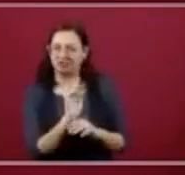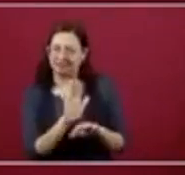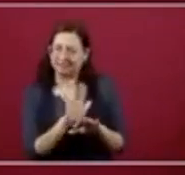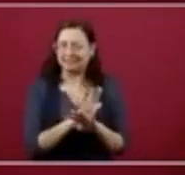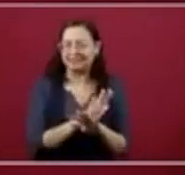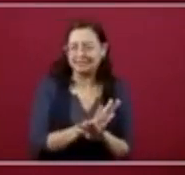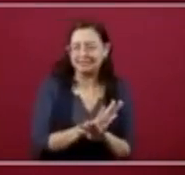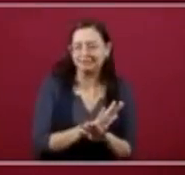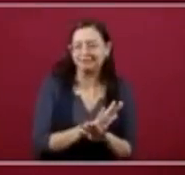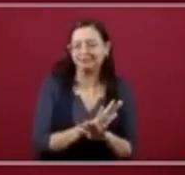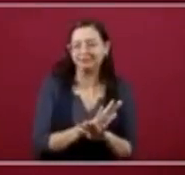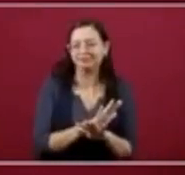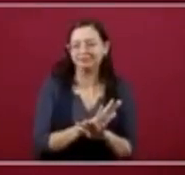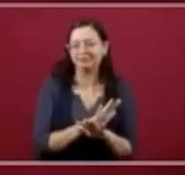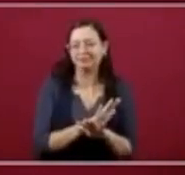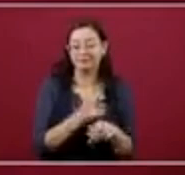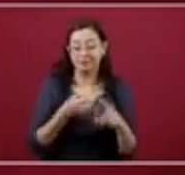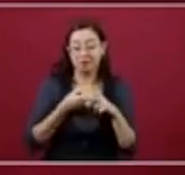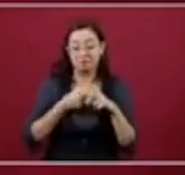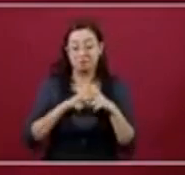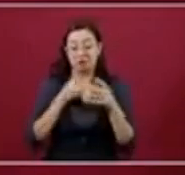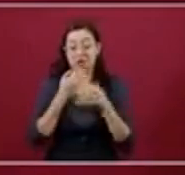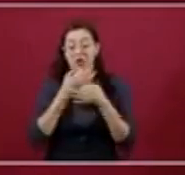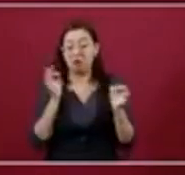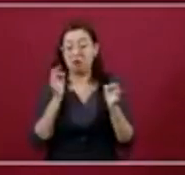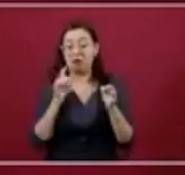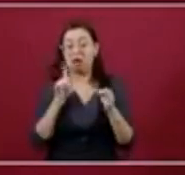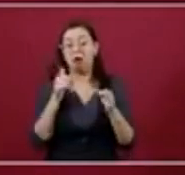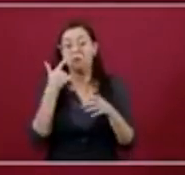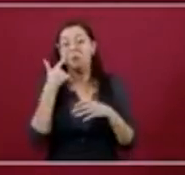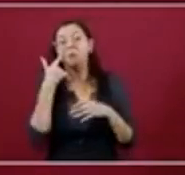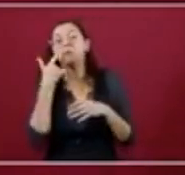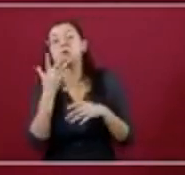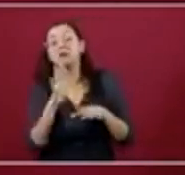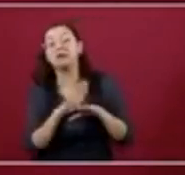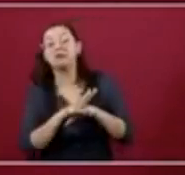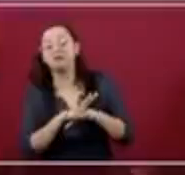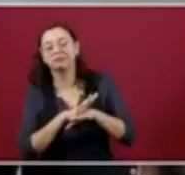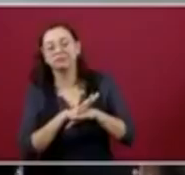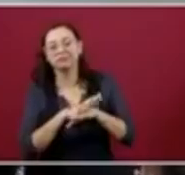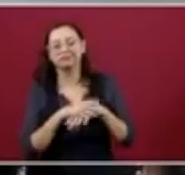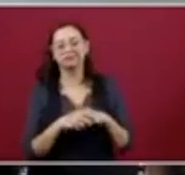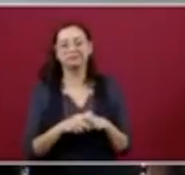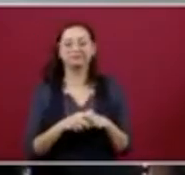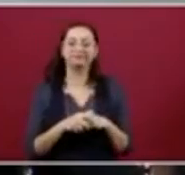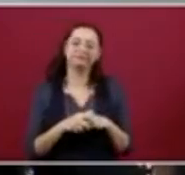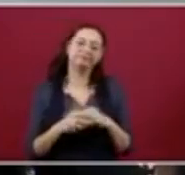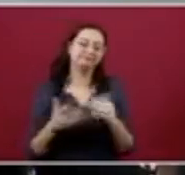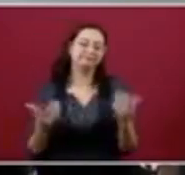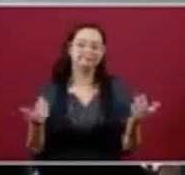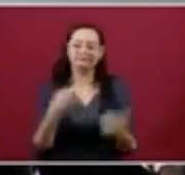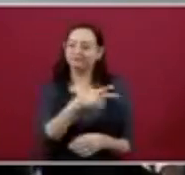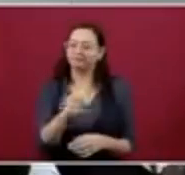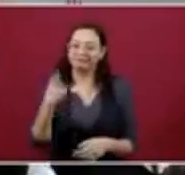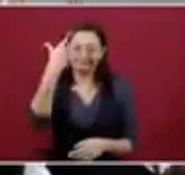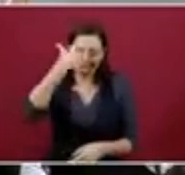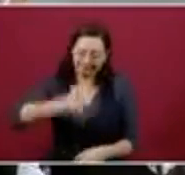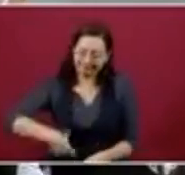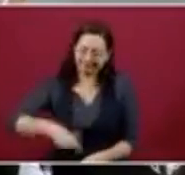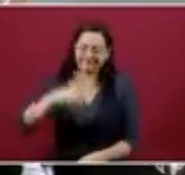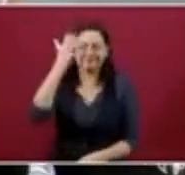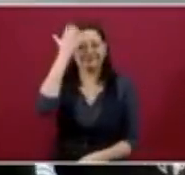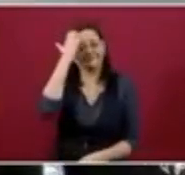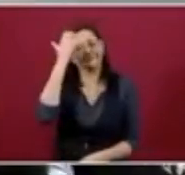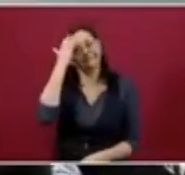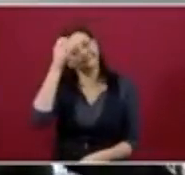lo que inicialmente se dice. pero pues ustedes ya me conocen a mí, o sea, yo